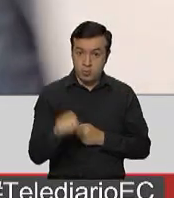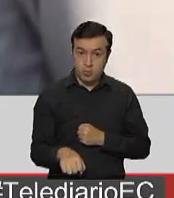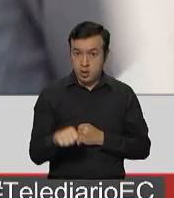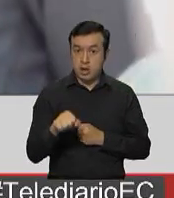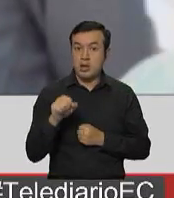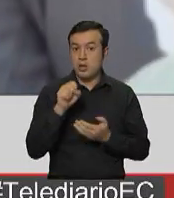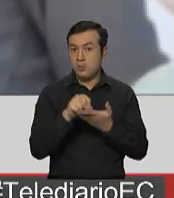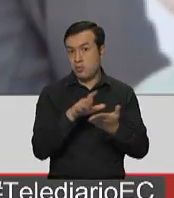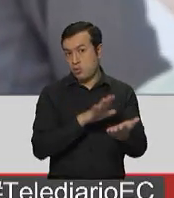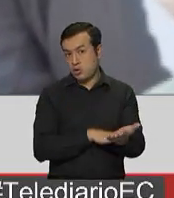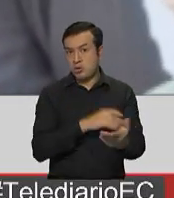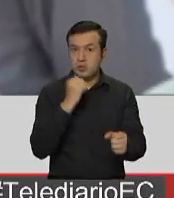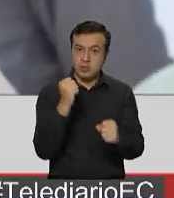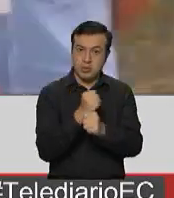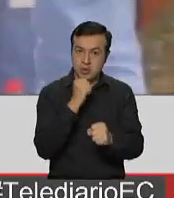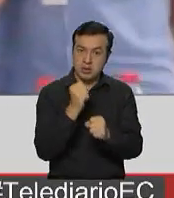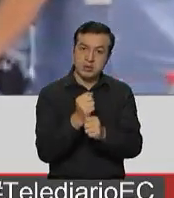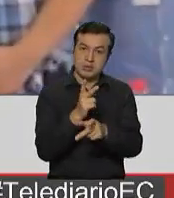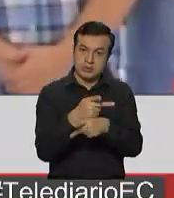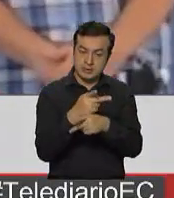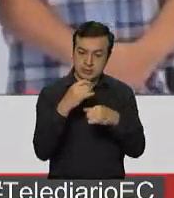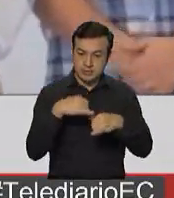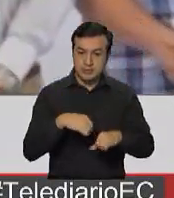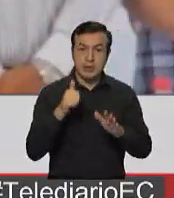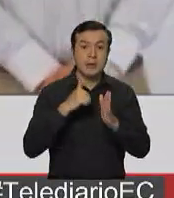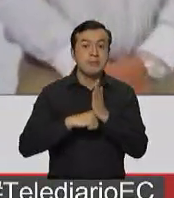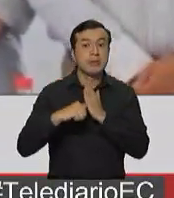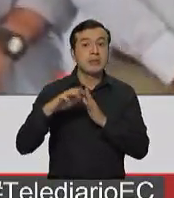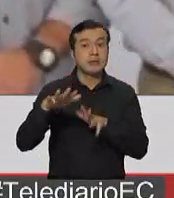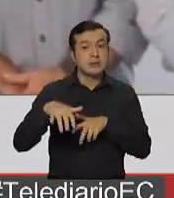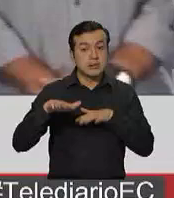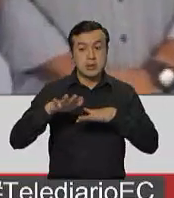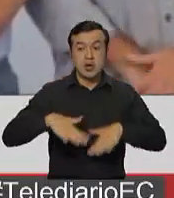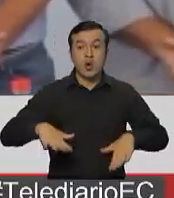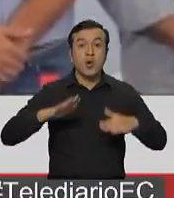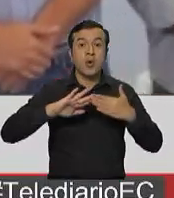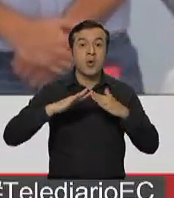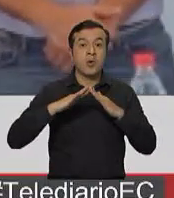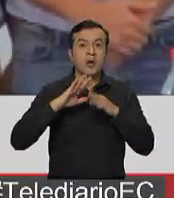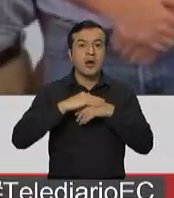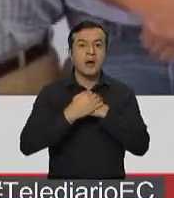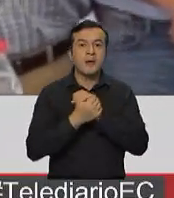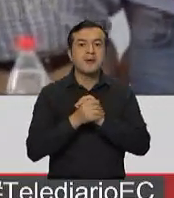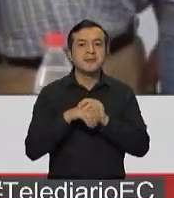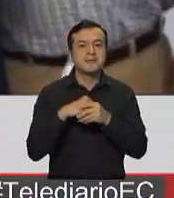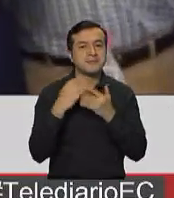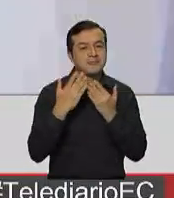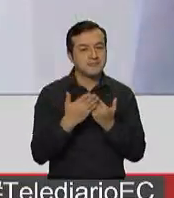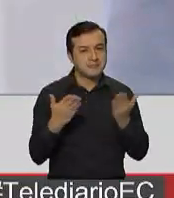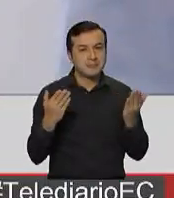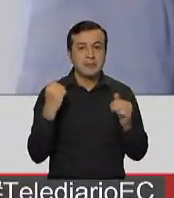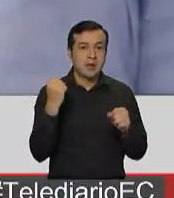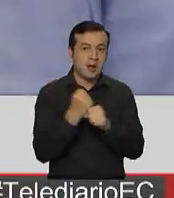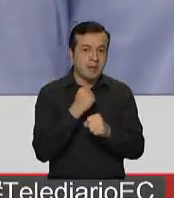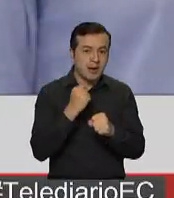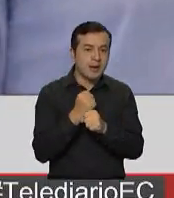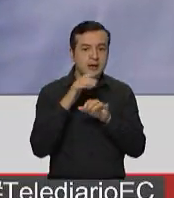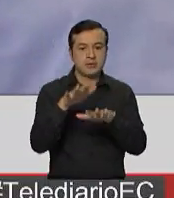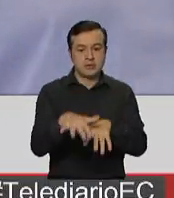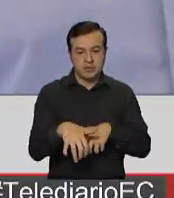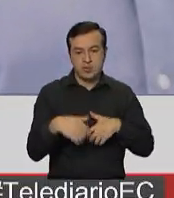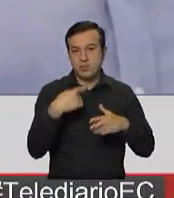iniciar proyectos productivos. El ministro Lasso señaló que la comuna debe aprovechar esta oportunidad y trabajar en la producción de productos